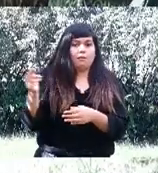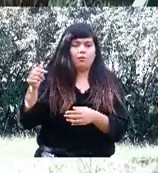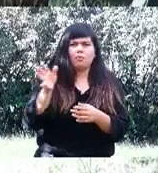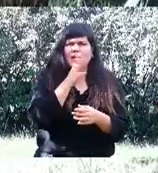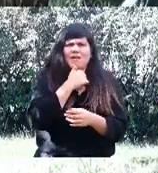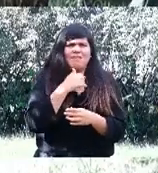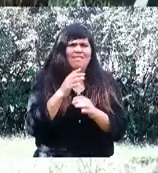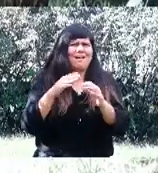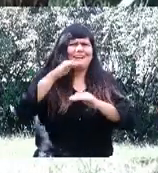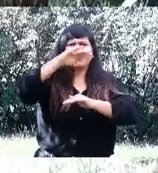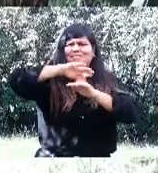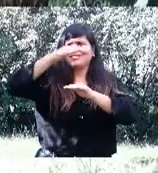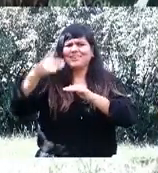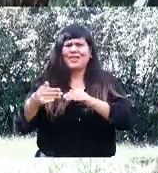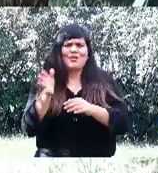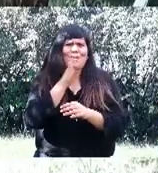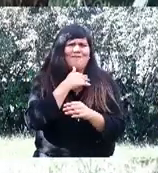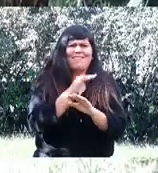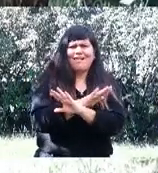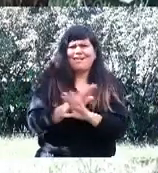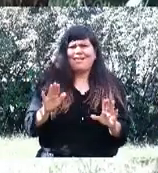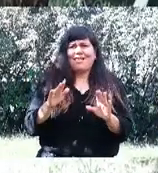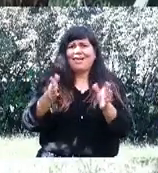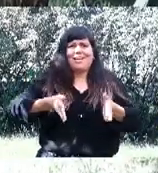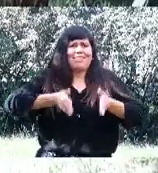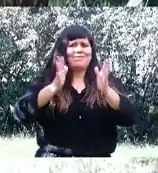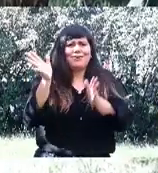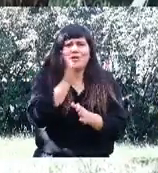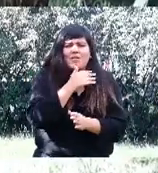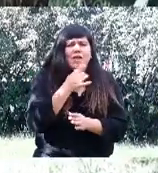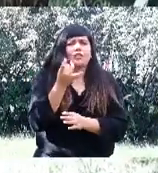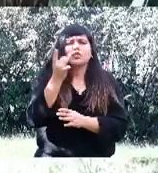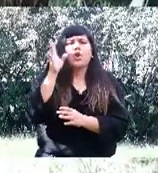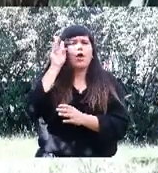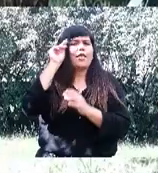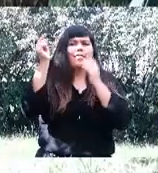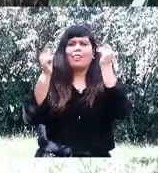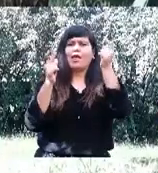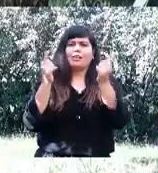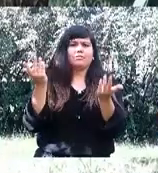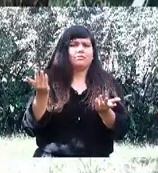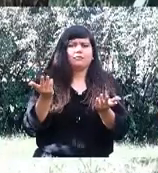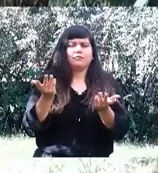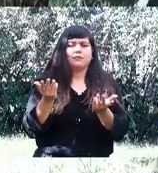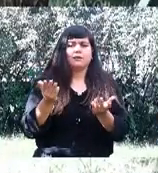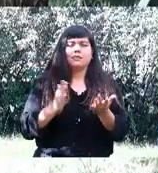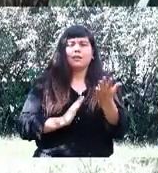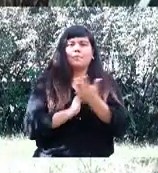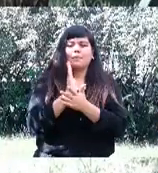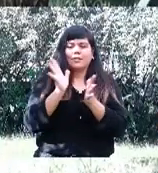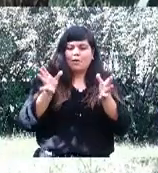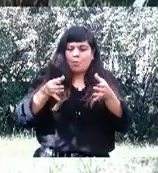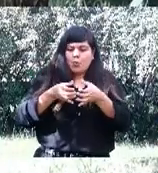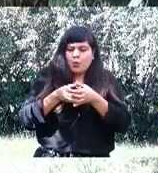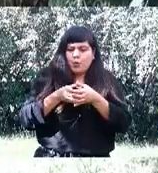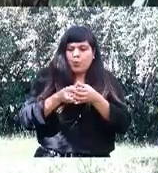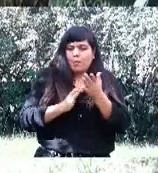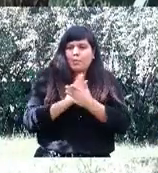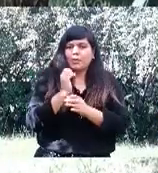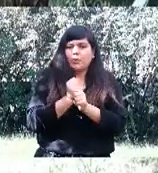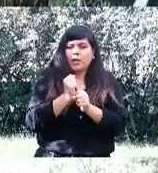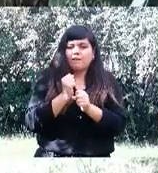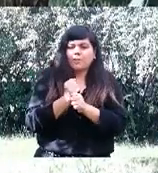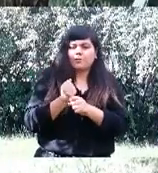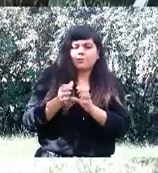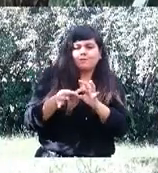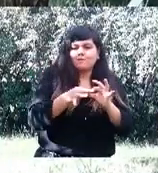talud no había Cerro no había museo solo había ideas por lo tanto empezamos desde adentro a hacer un trabajo colaborativo que